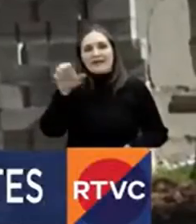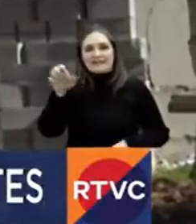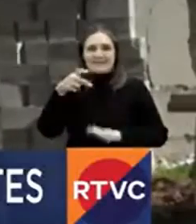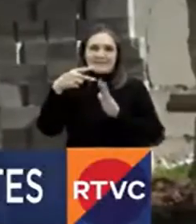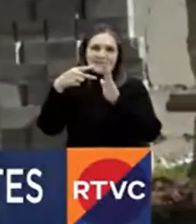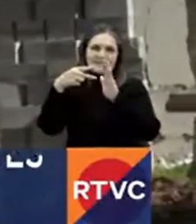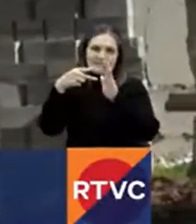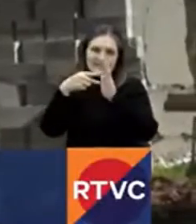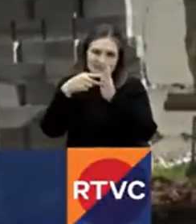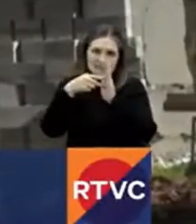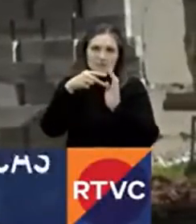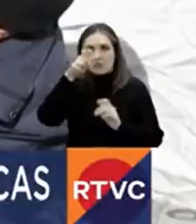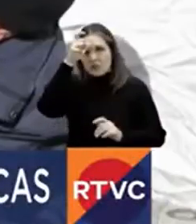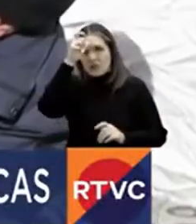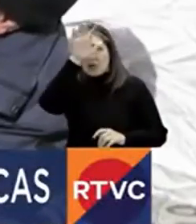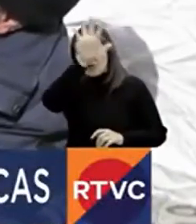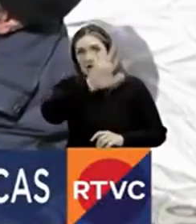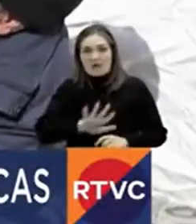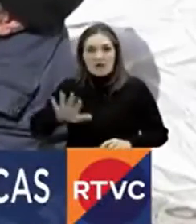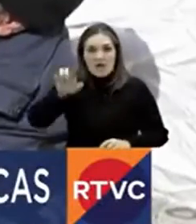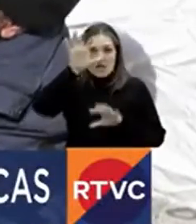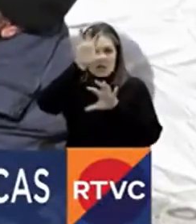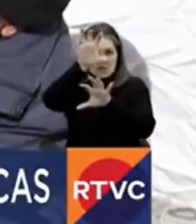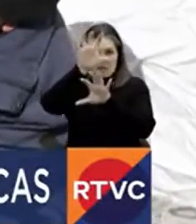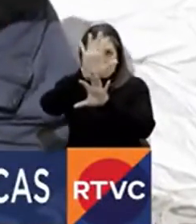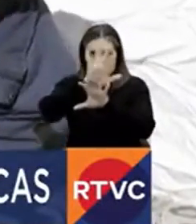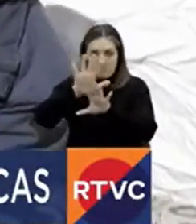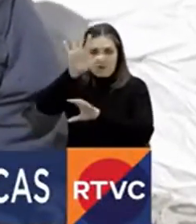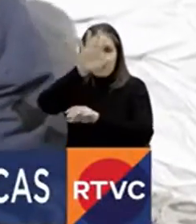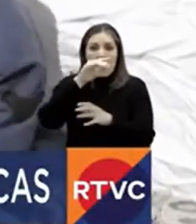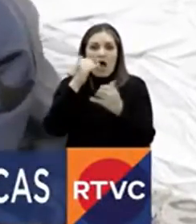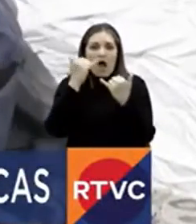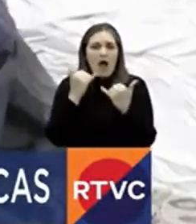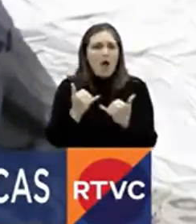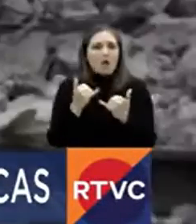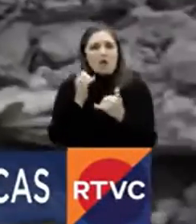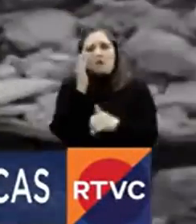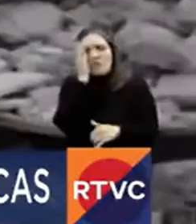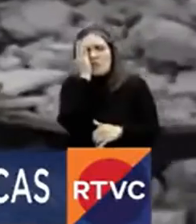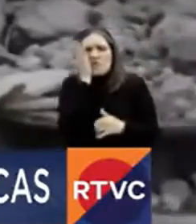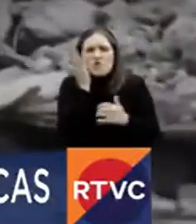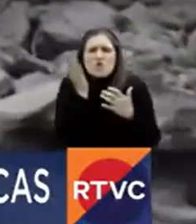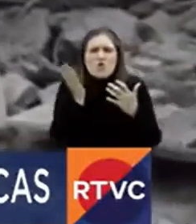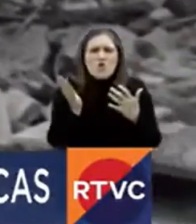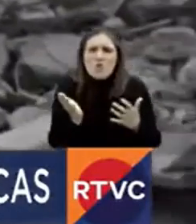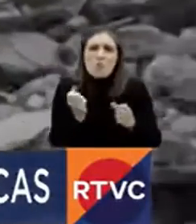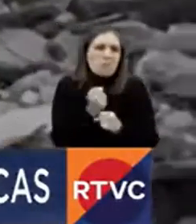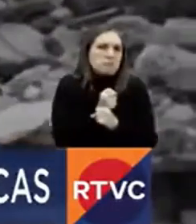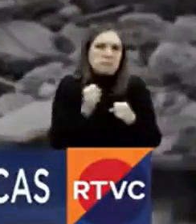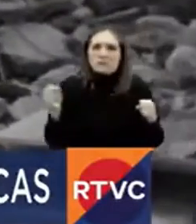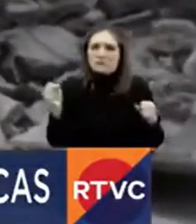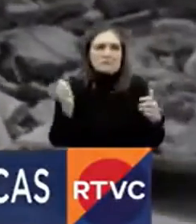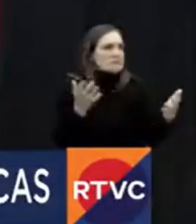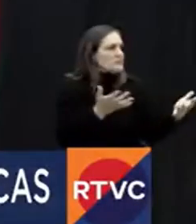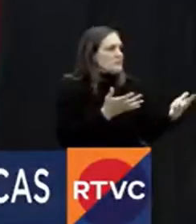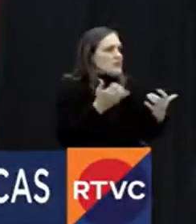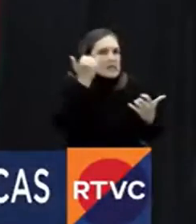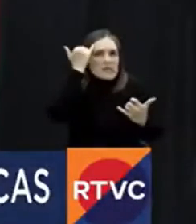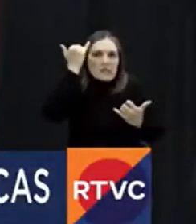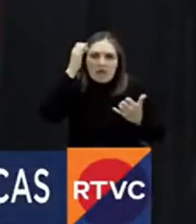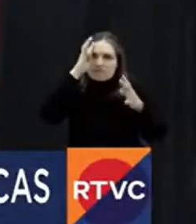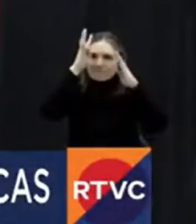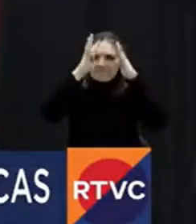atrás. Dormir se volvió cuestión de creatividad. Los despojos de las que fueran urbes